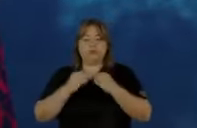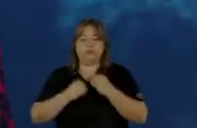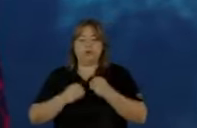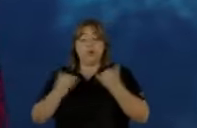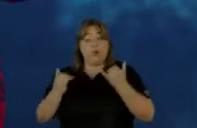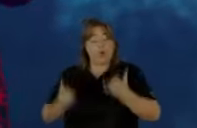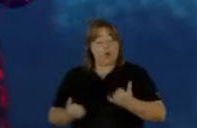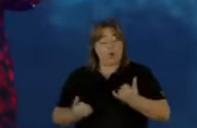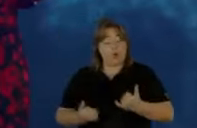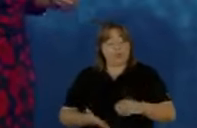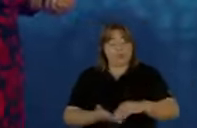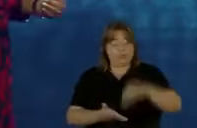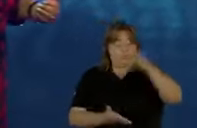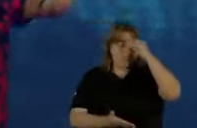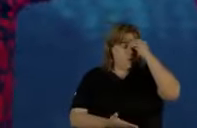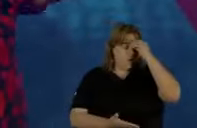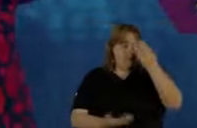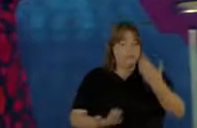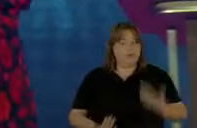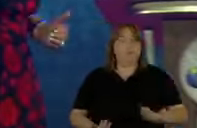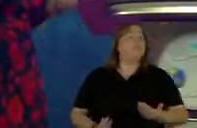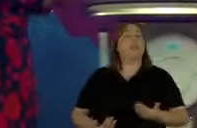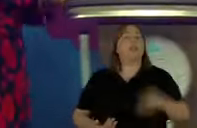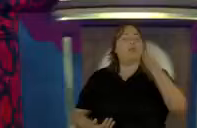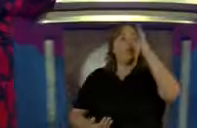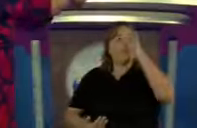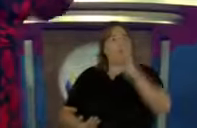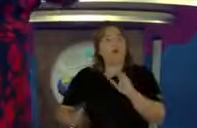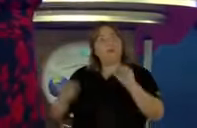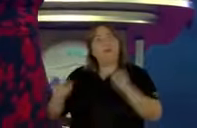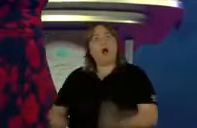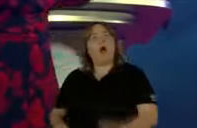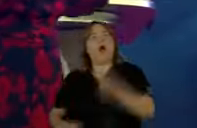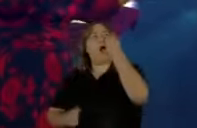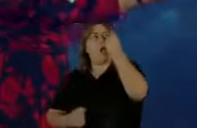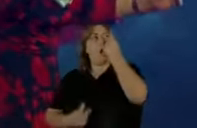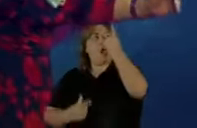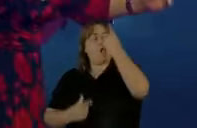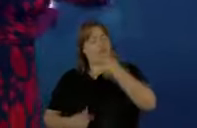una enseñanza de parte del Señor, donde tú puedes entender que tú no